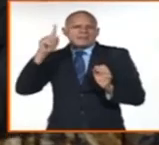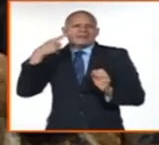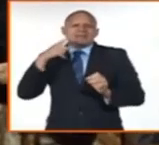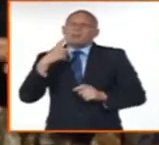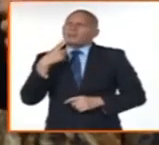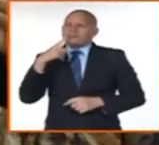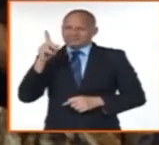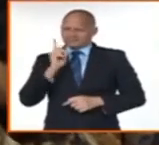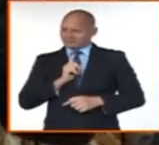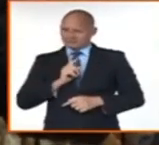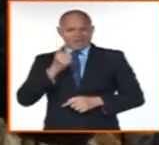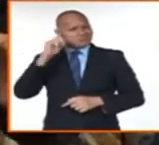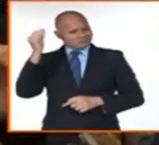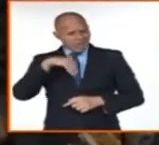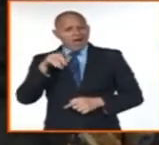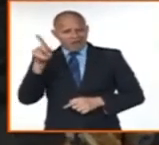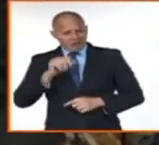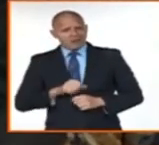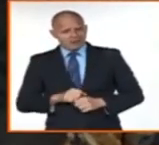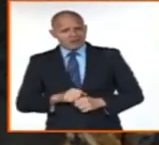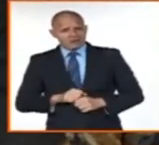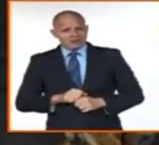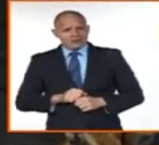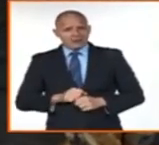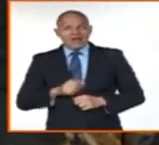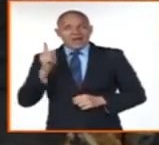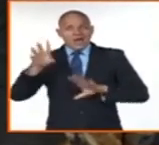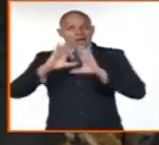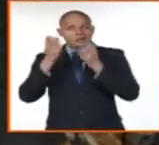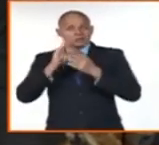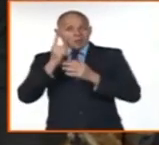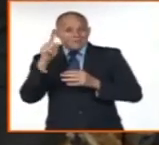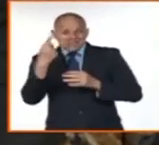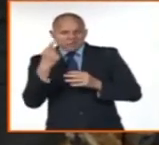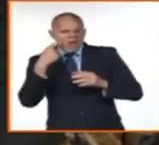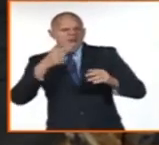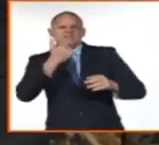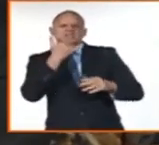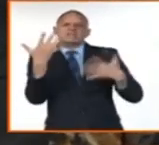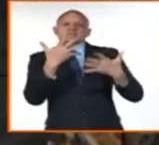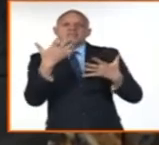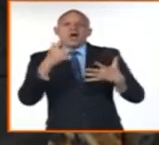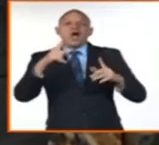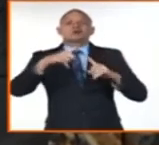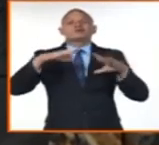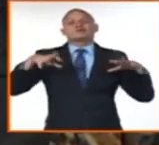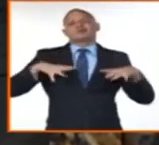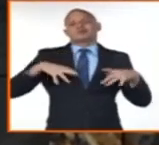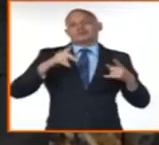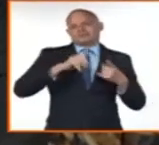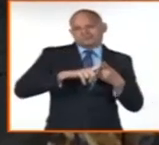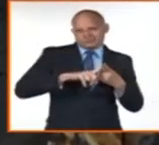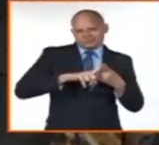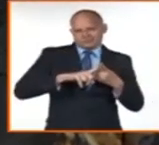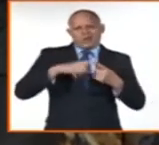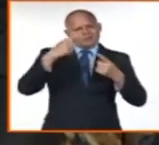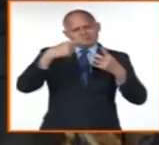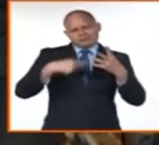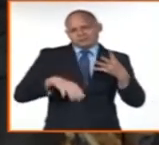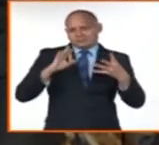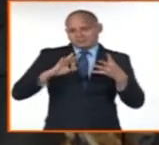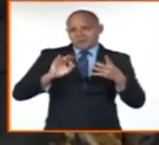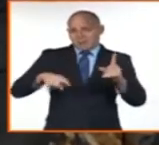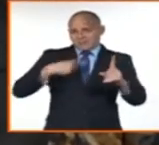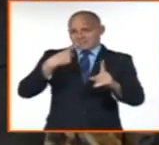sea, nuestras fuentes de ingresos dejaron de entrar. Hicieron una feroz campaña contra todos los países en el mundo, en